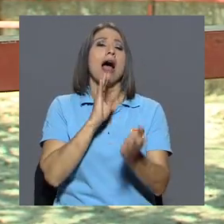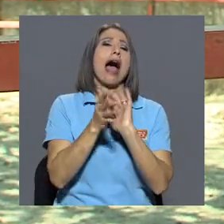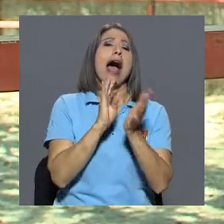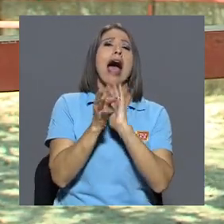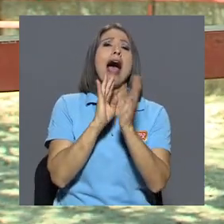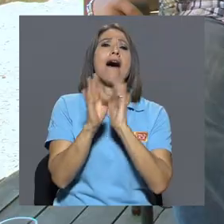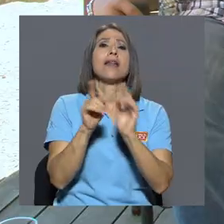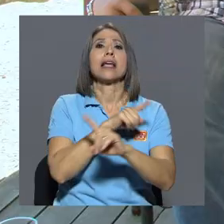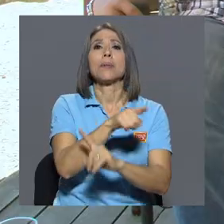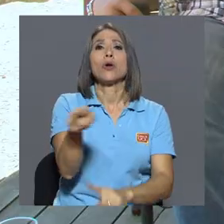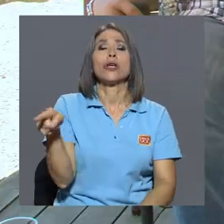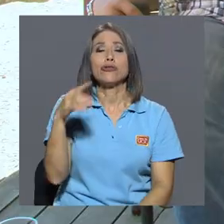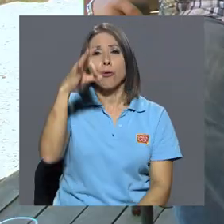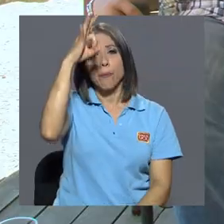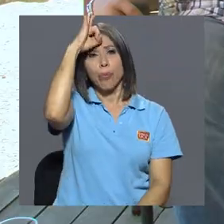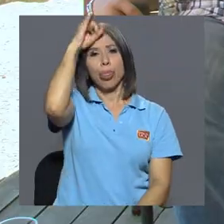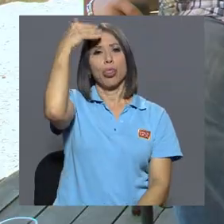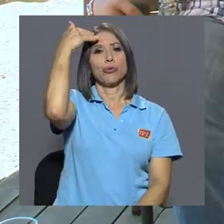nada.